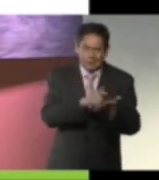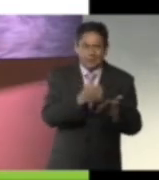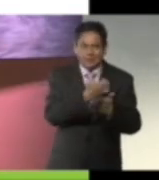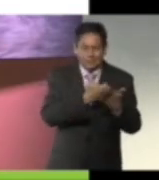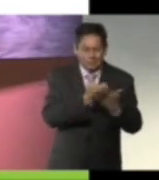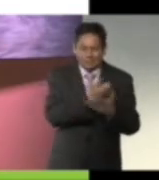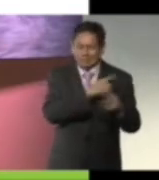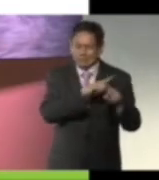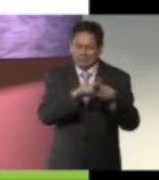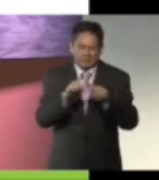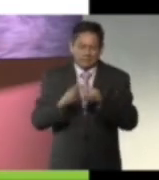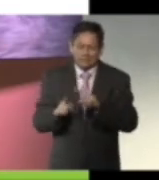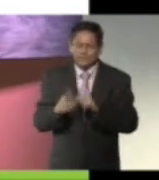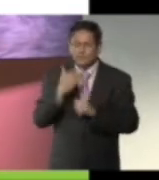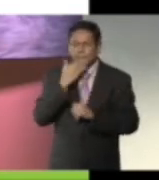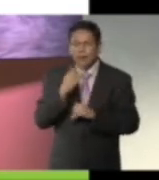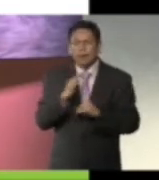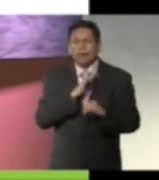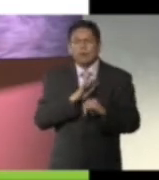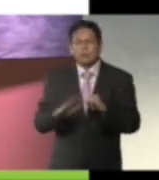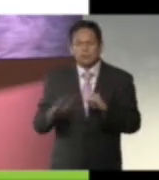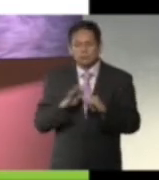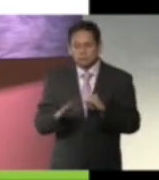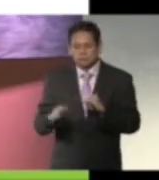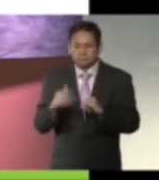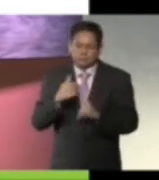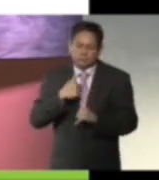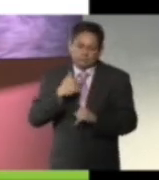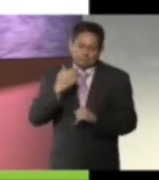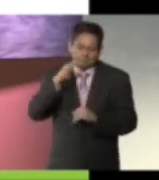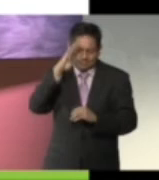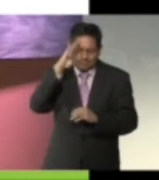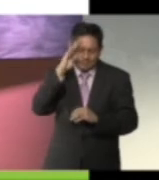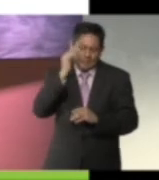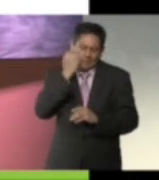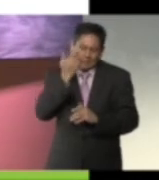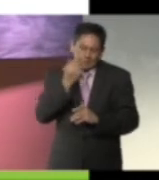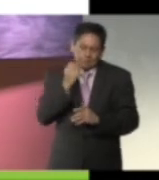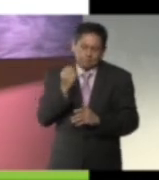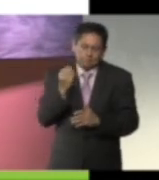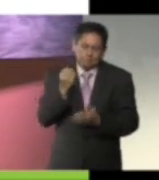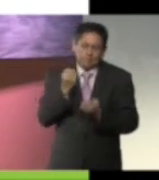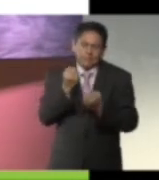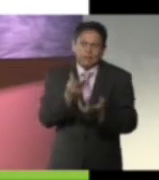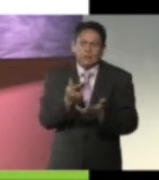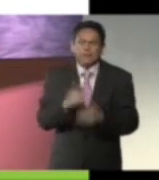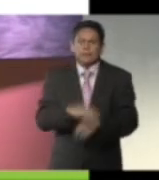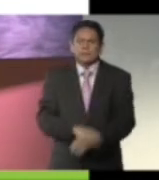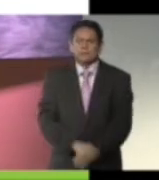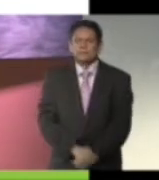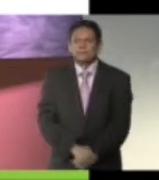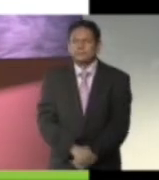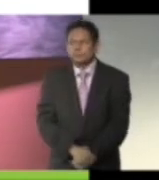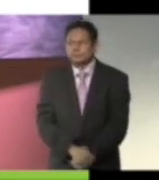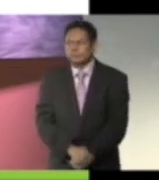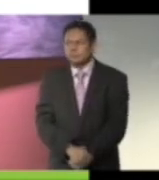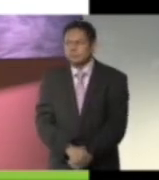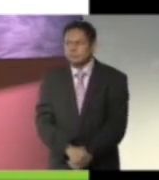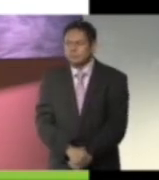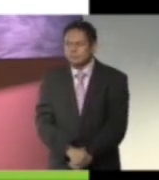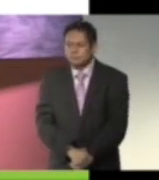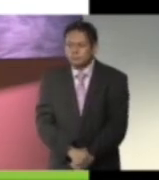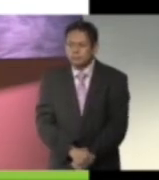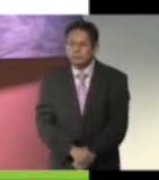un poco terminar con estas reflexiones. ¿Cómo le hacemos? ¿Cómo le hacemos